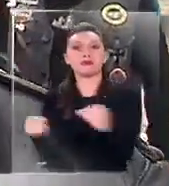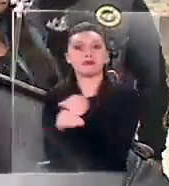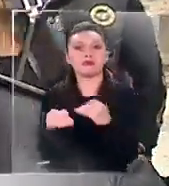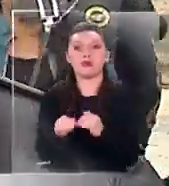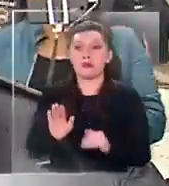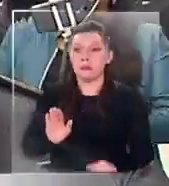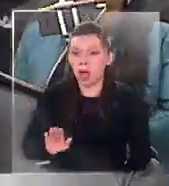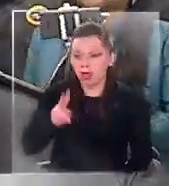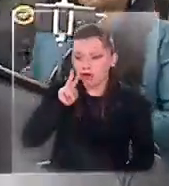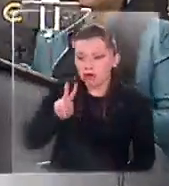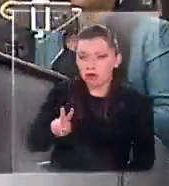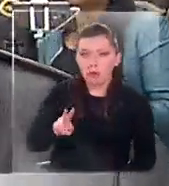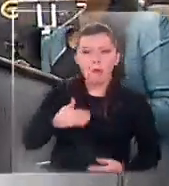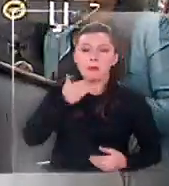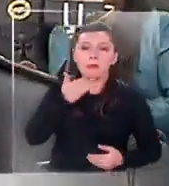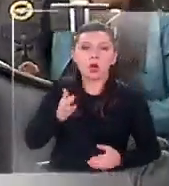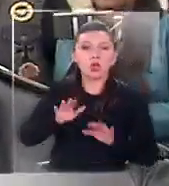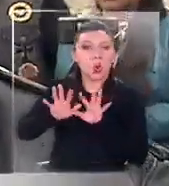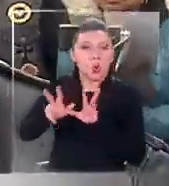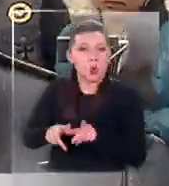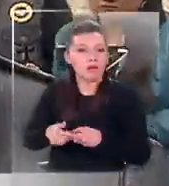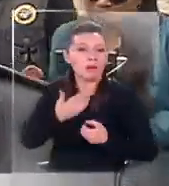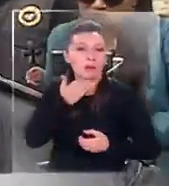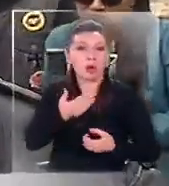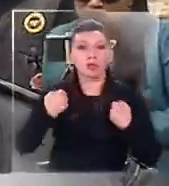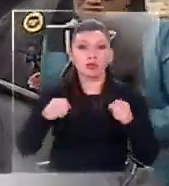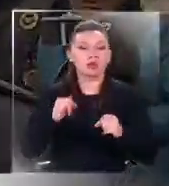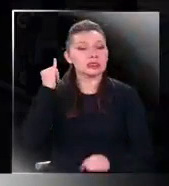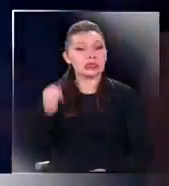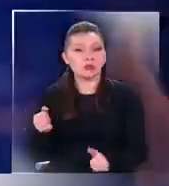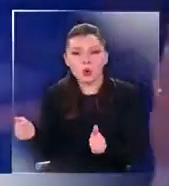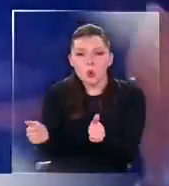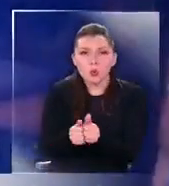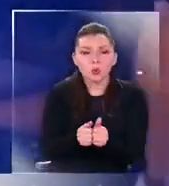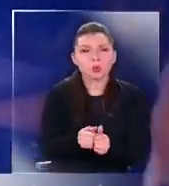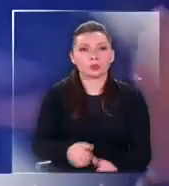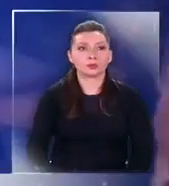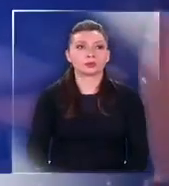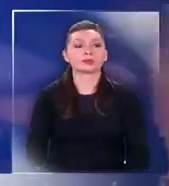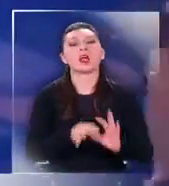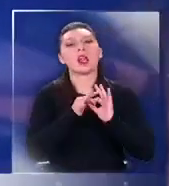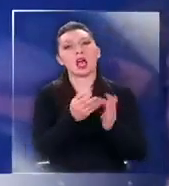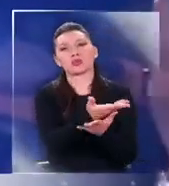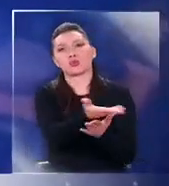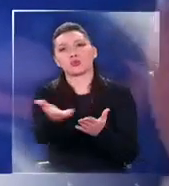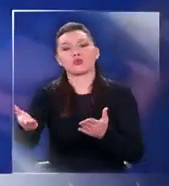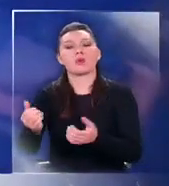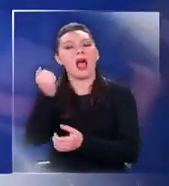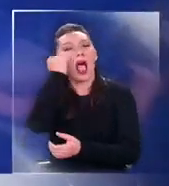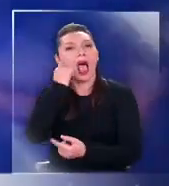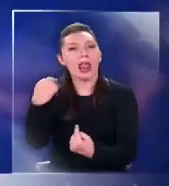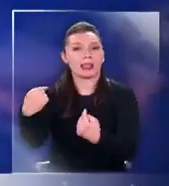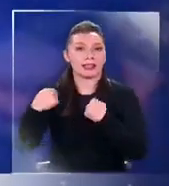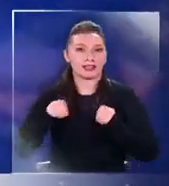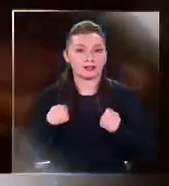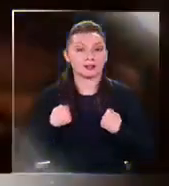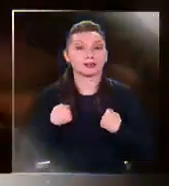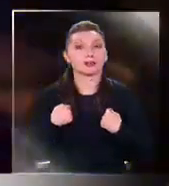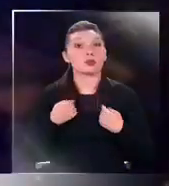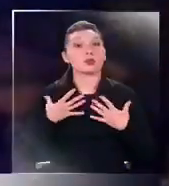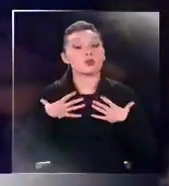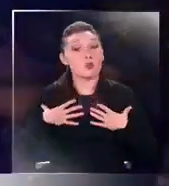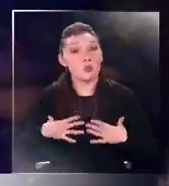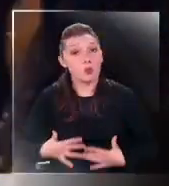pana, no importa el club, no importa la moto, él estaba siempre ahí. Gracias a todos por el cariño que me tienen. Los restos de